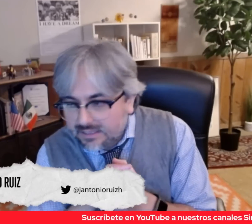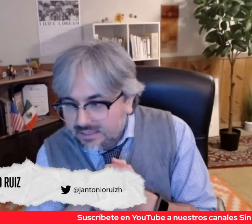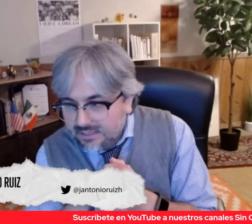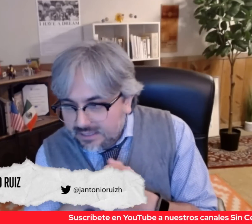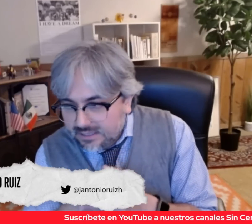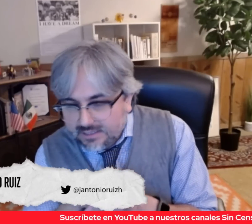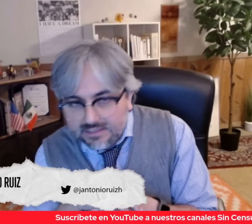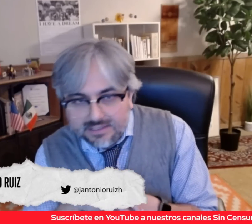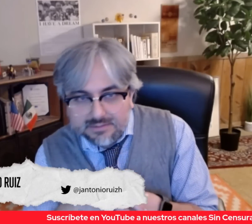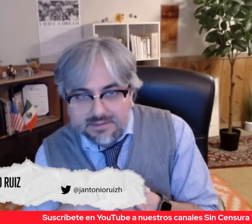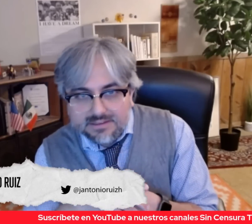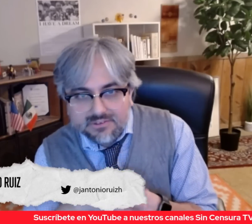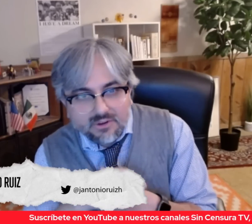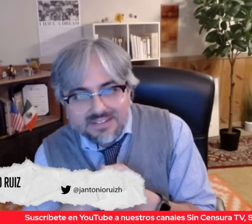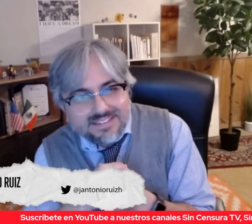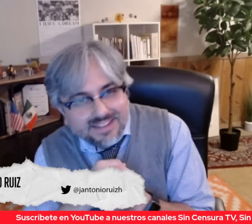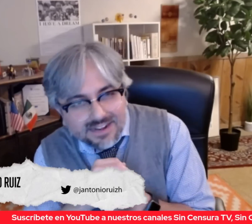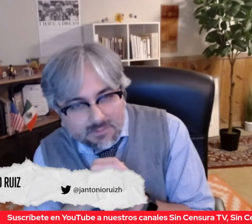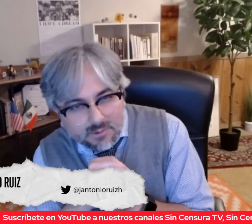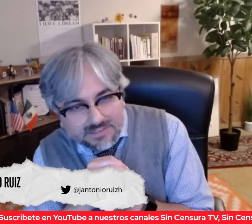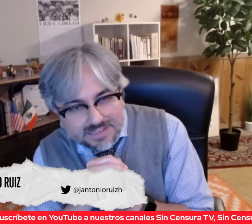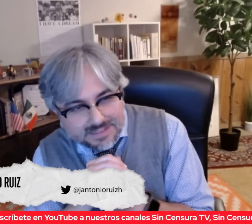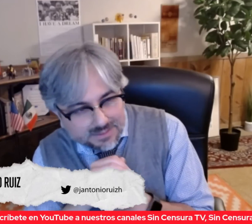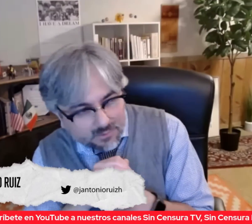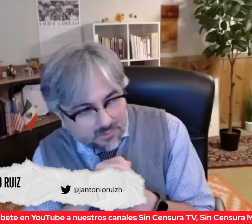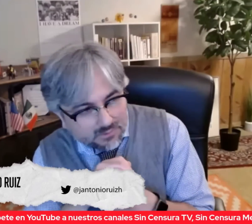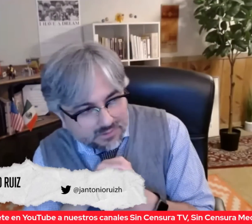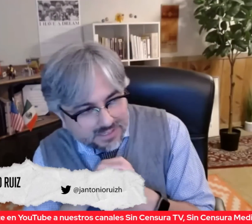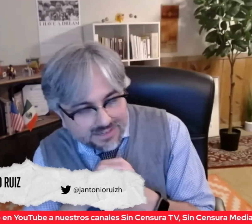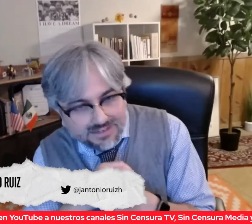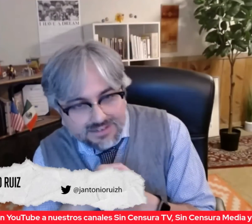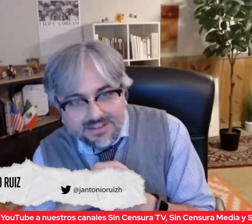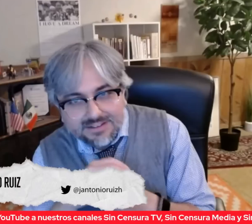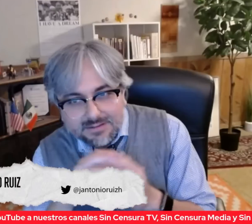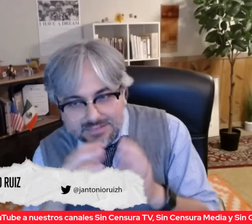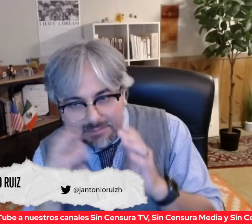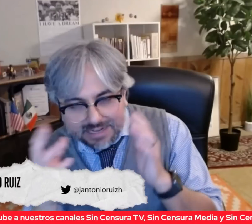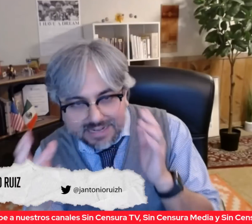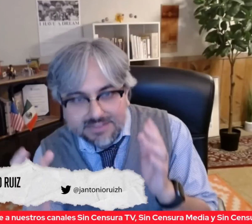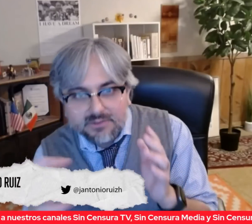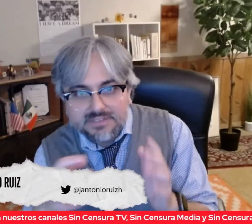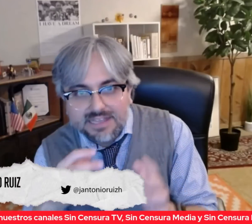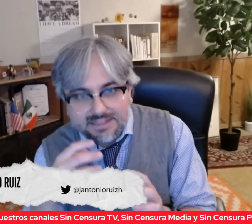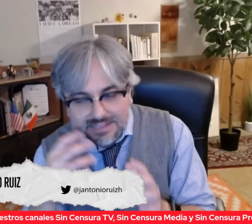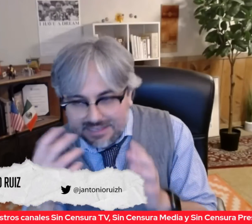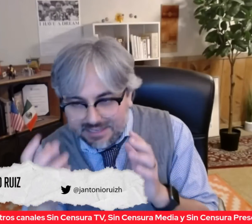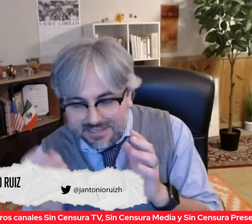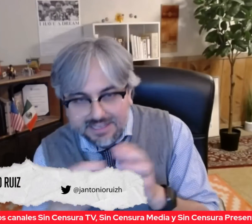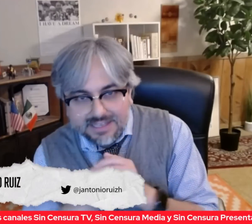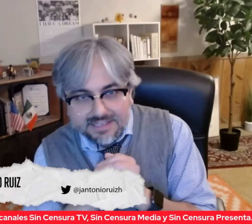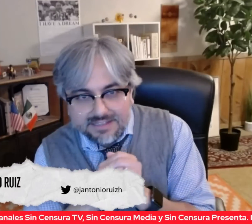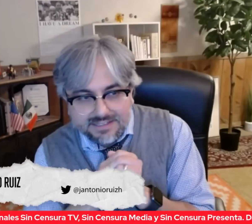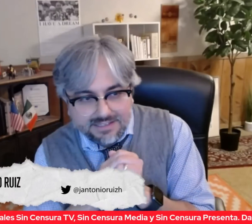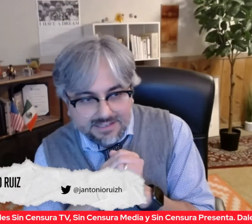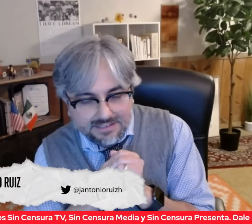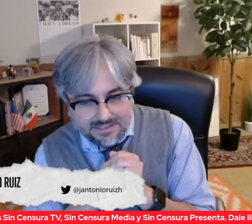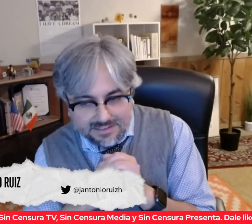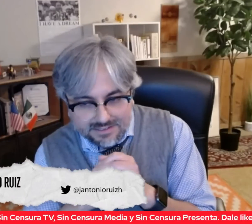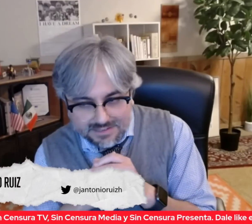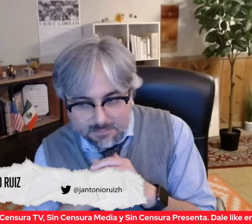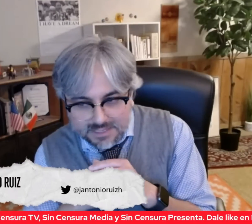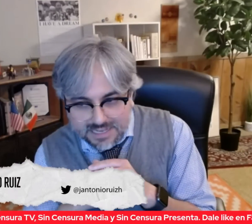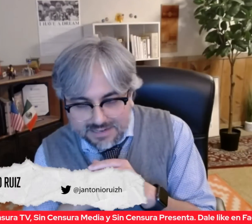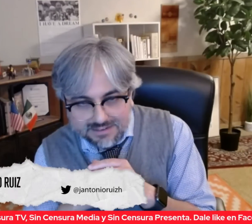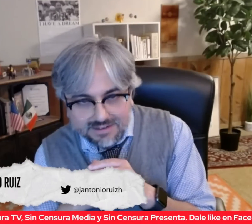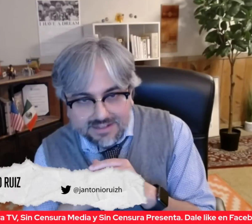Alarraqui, y yo ni siquiera le veo el sentido, ¿no? Si él está manejando esta idea